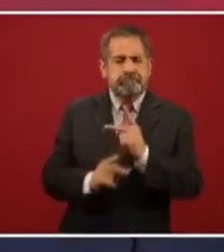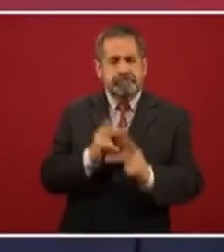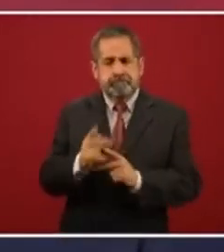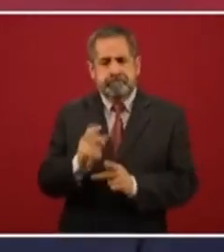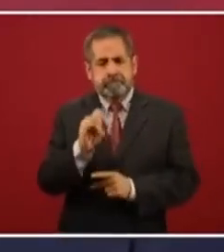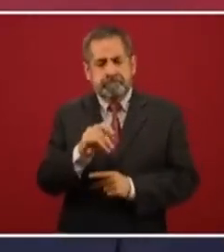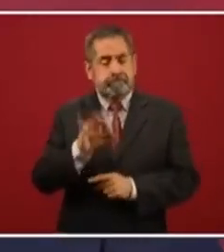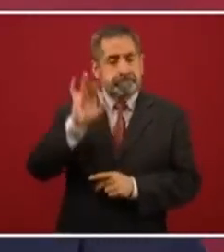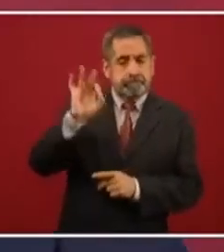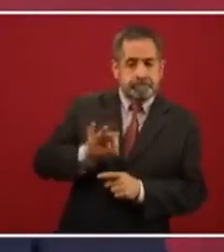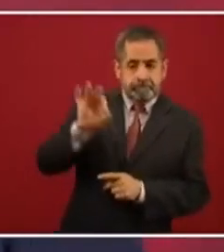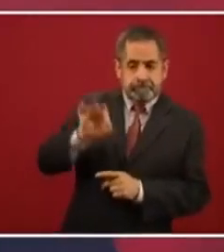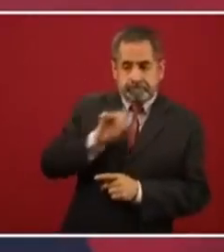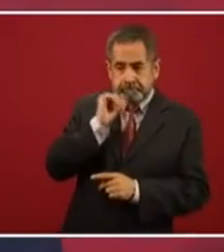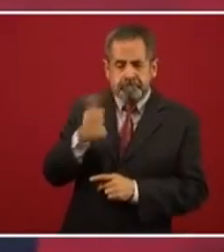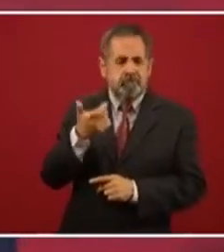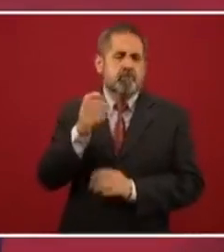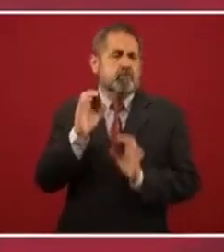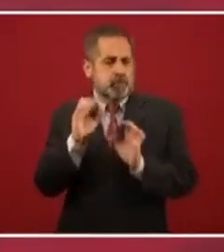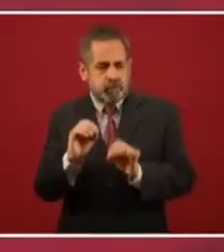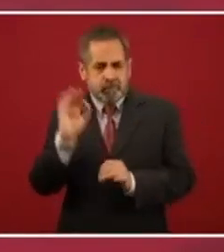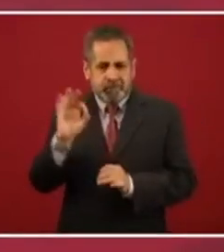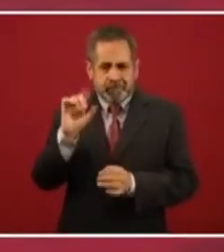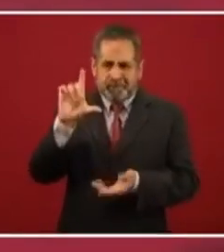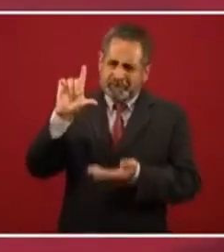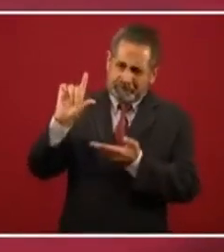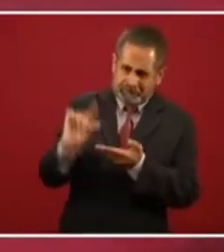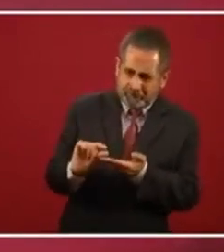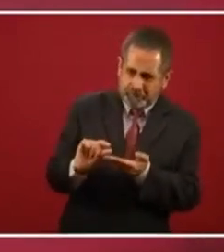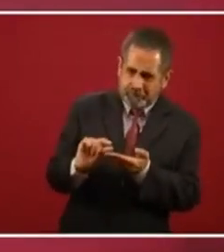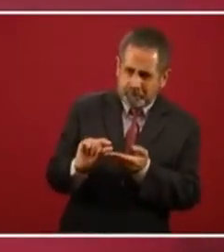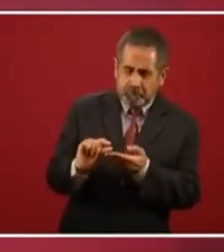sin intereses o con tasas muy bajas